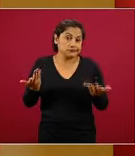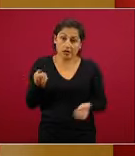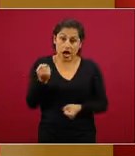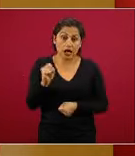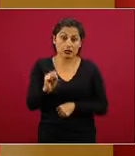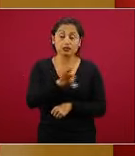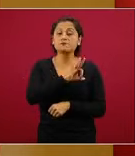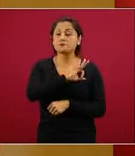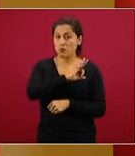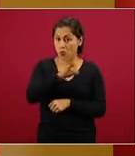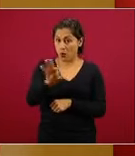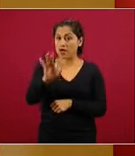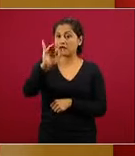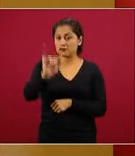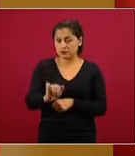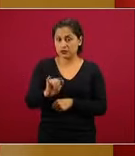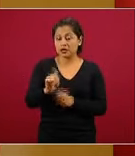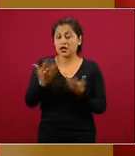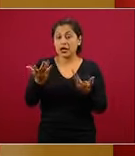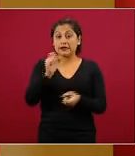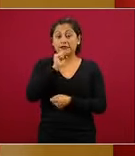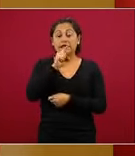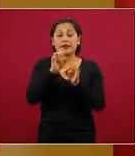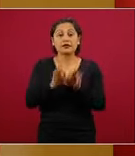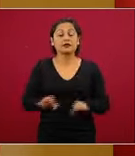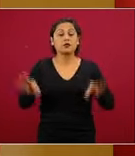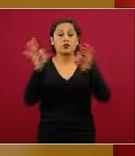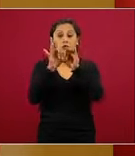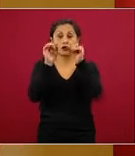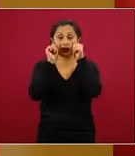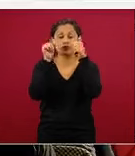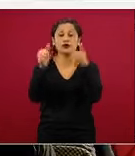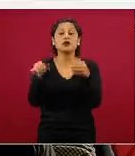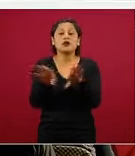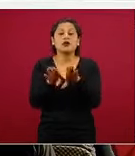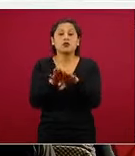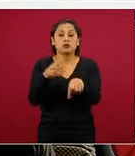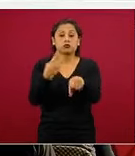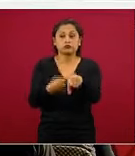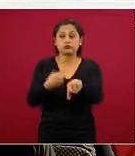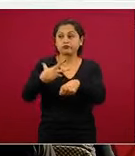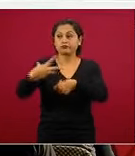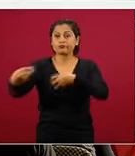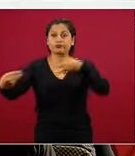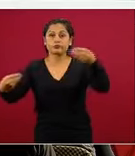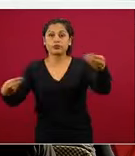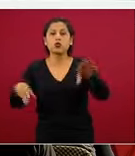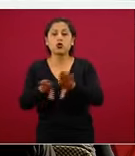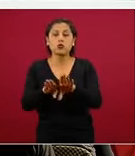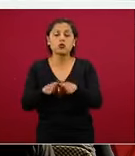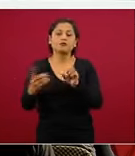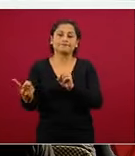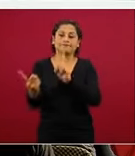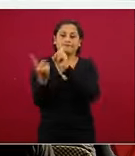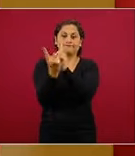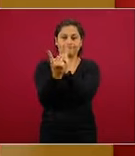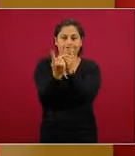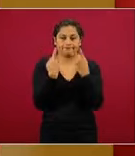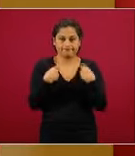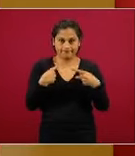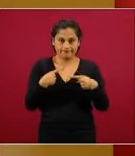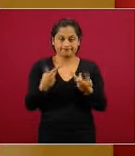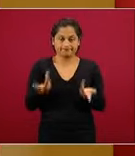el mecanismo por el que puede ocurrir propagación epidémica depende del contacto entre personas. Por lo tanto, como lo